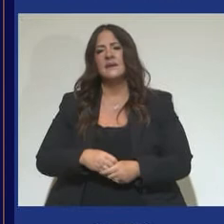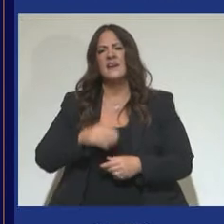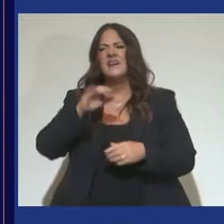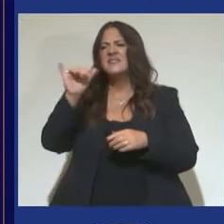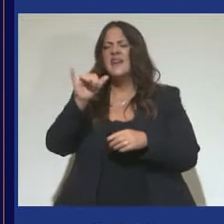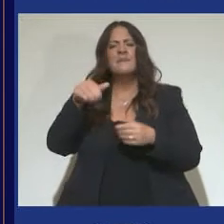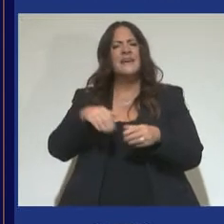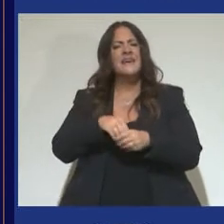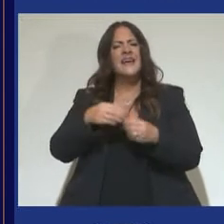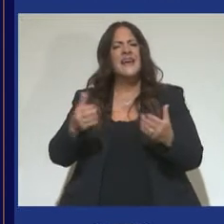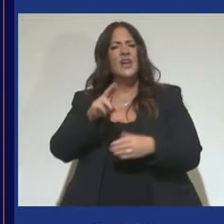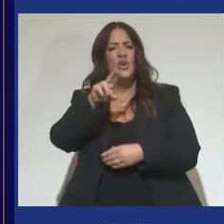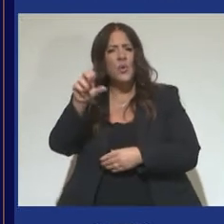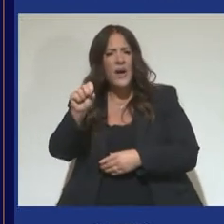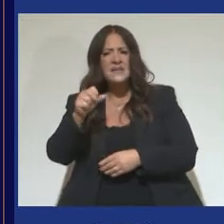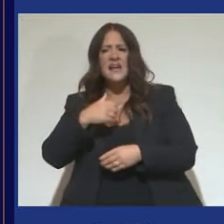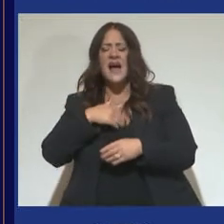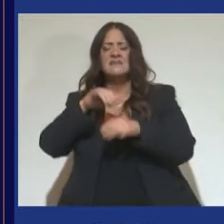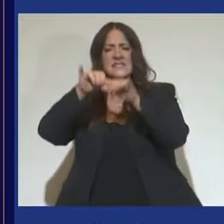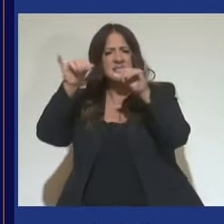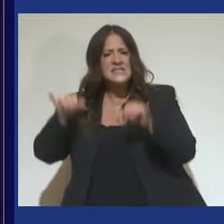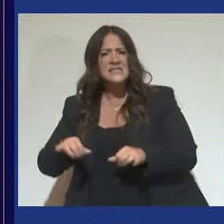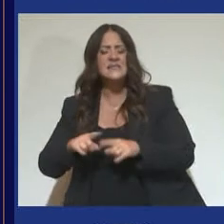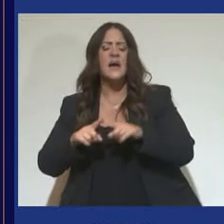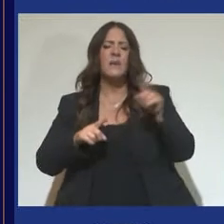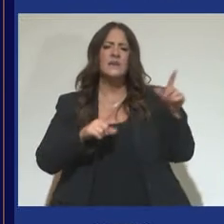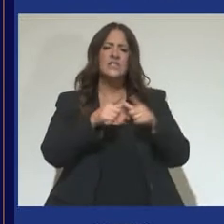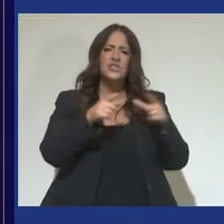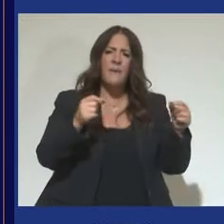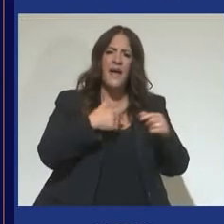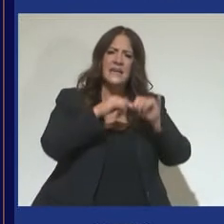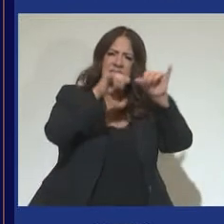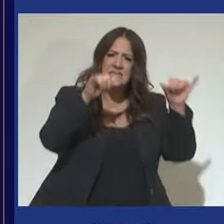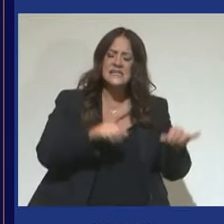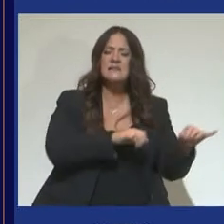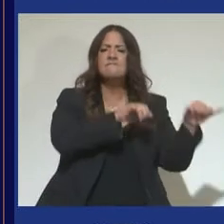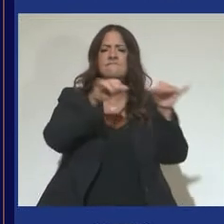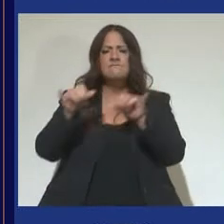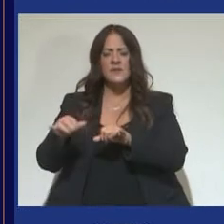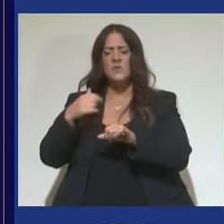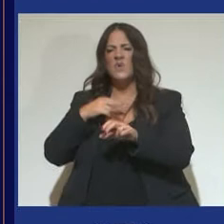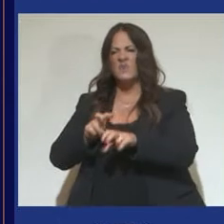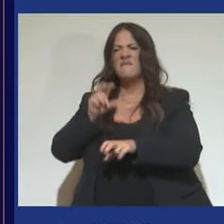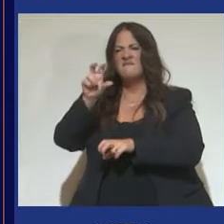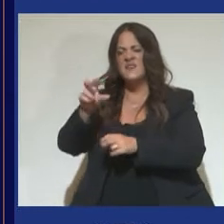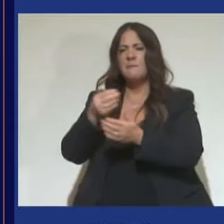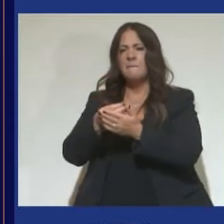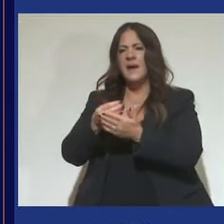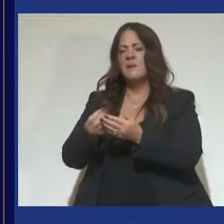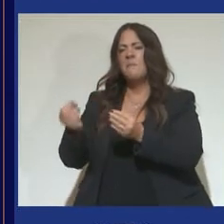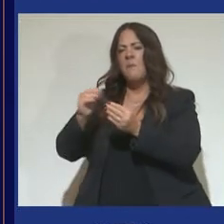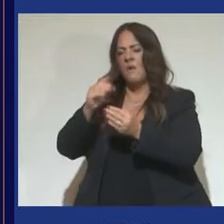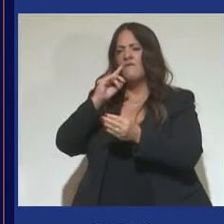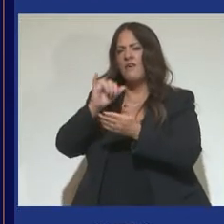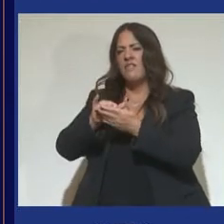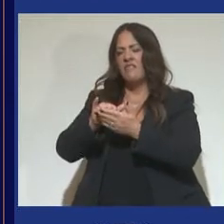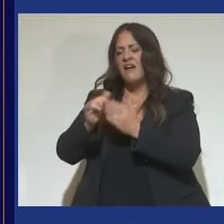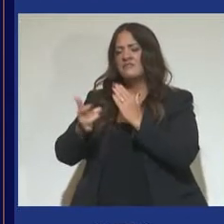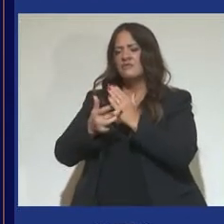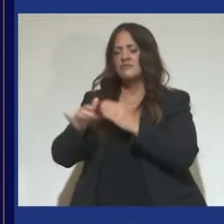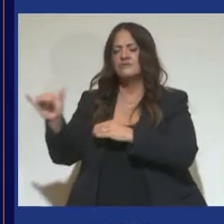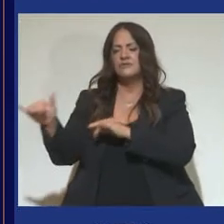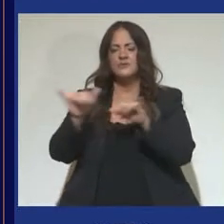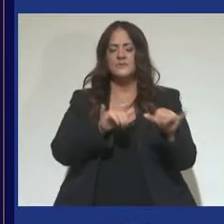hay otro sistema así en los eeuu en japón tienen sistemas también pero nosotros crearemos algo más a 17.3 millones